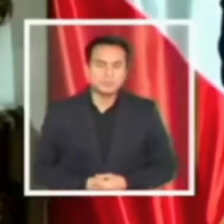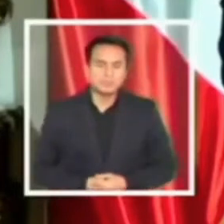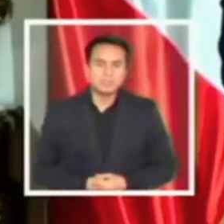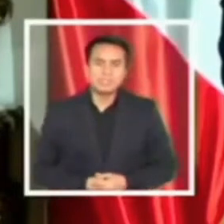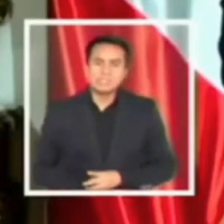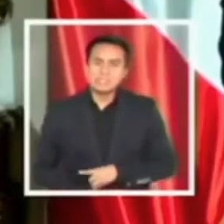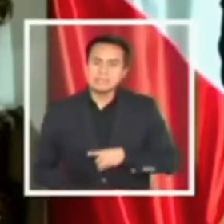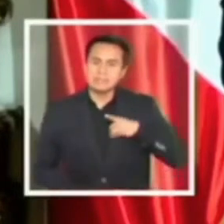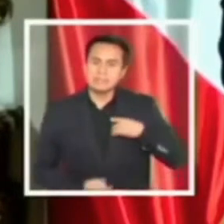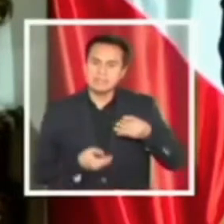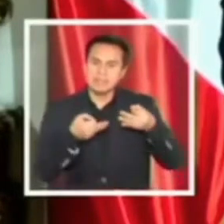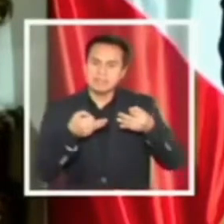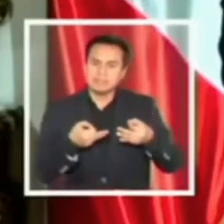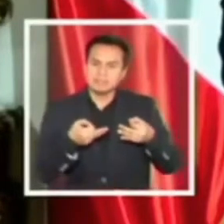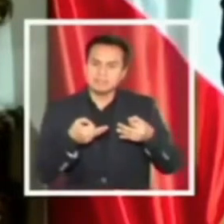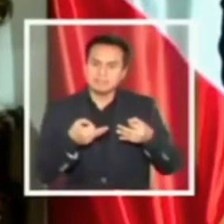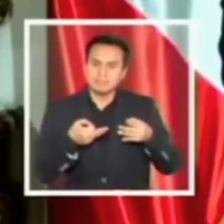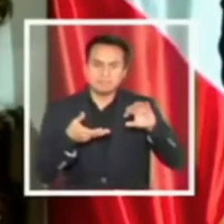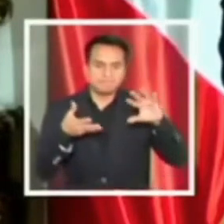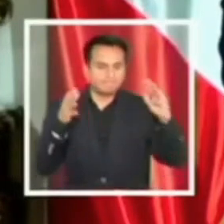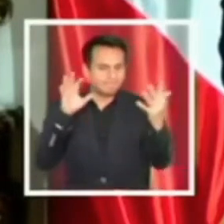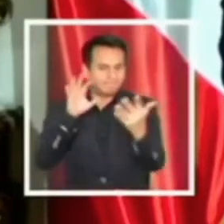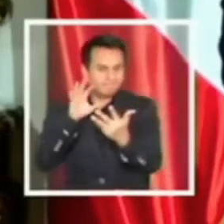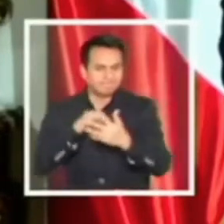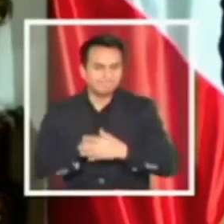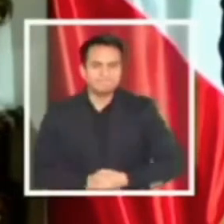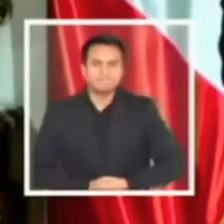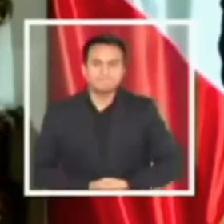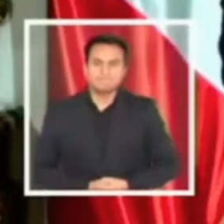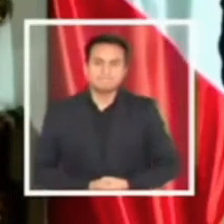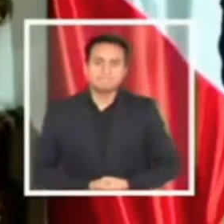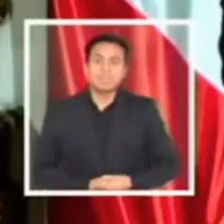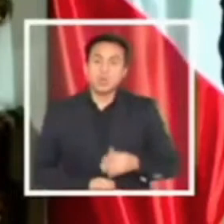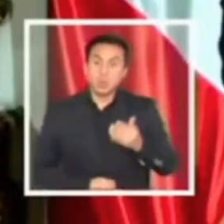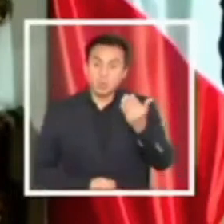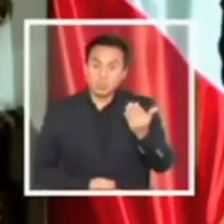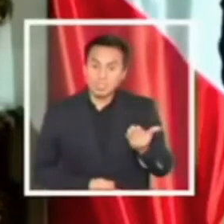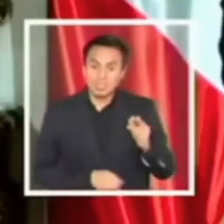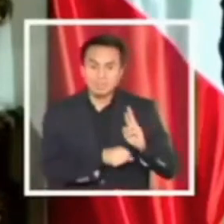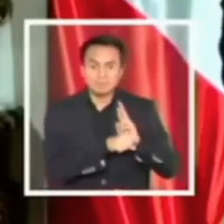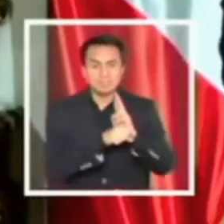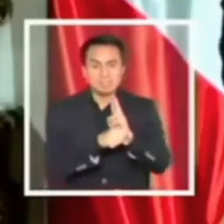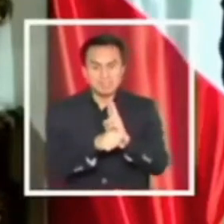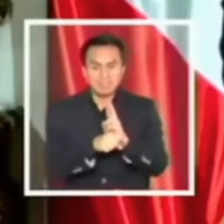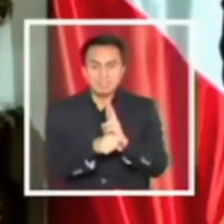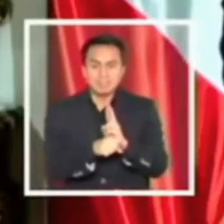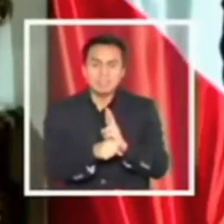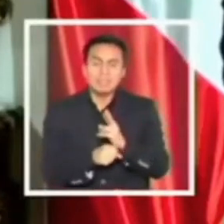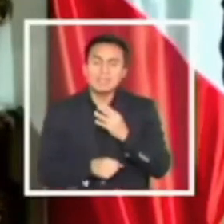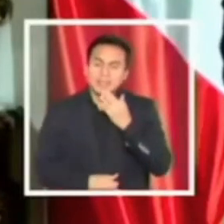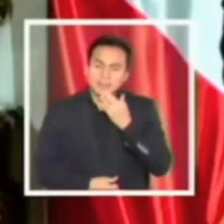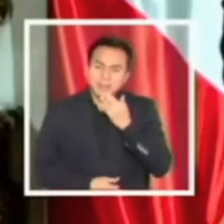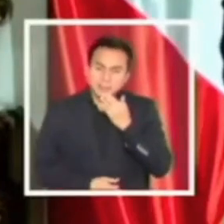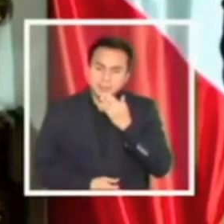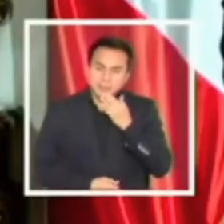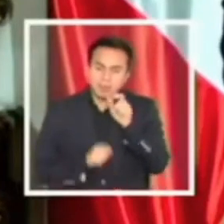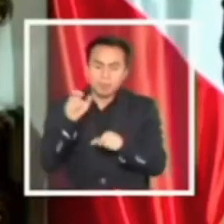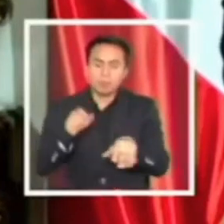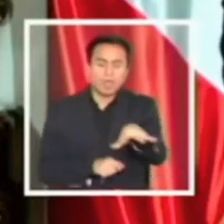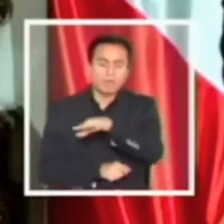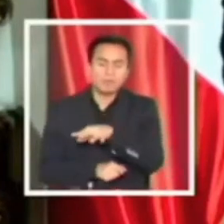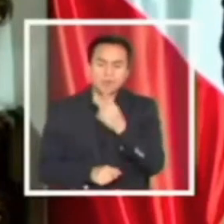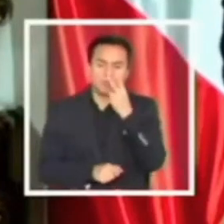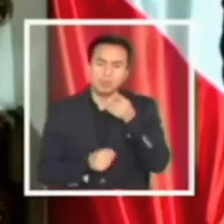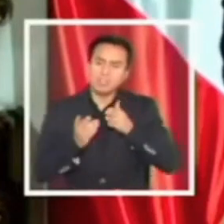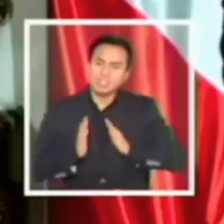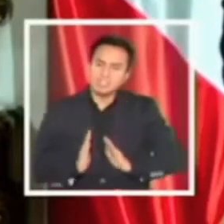de dignidad en el mundo. Usted representa también a un pueblo que